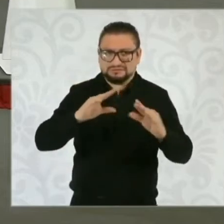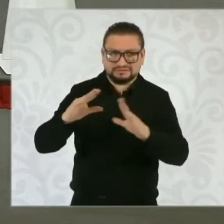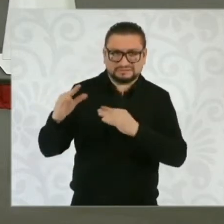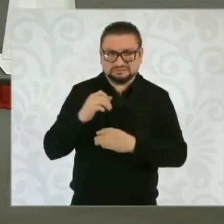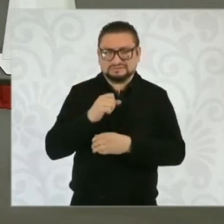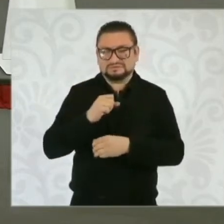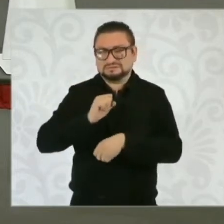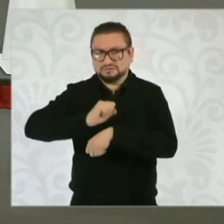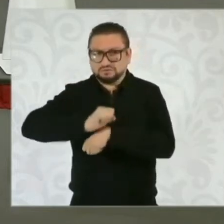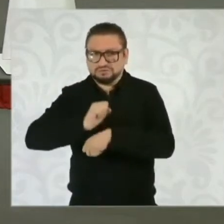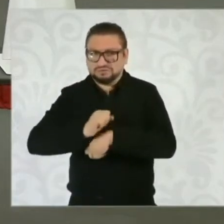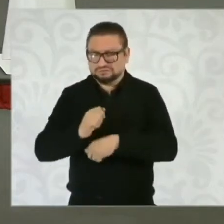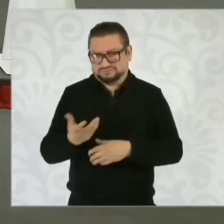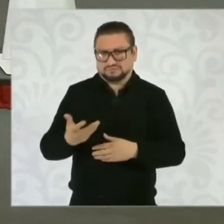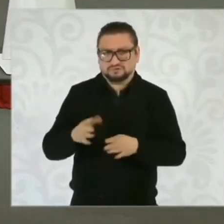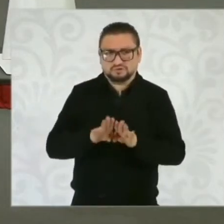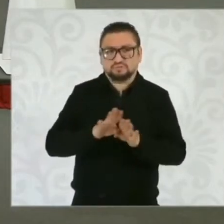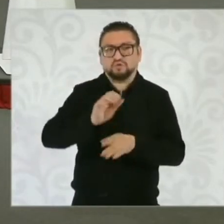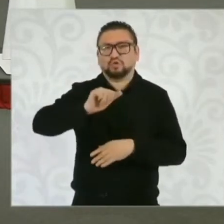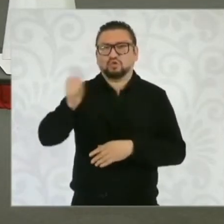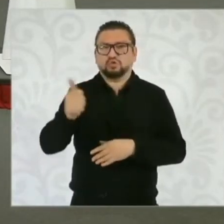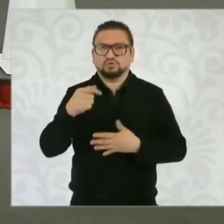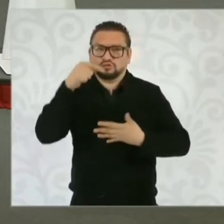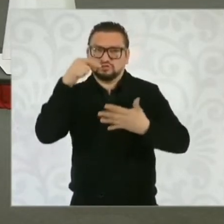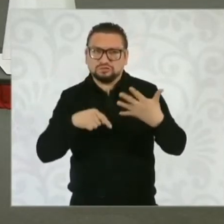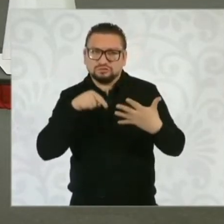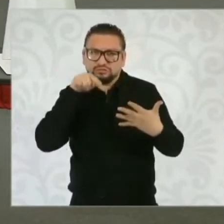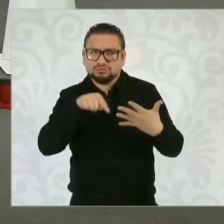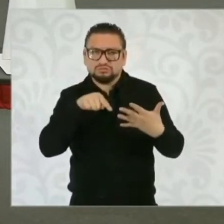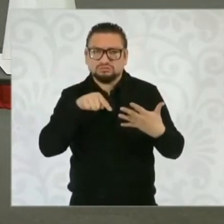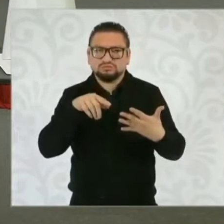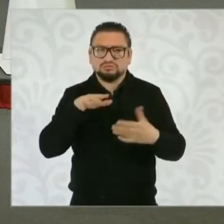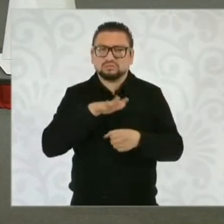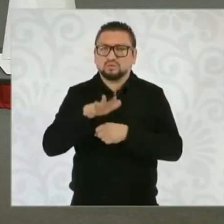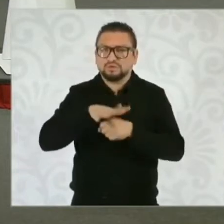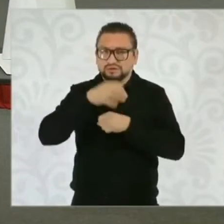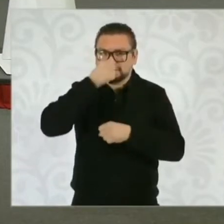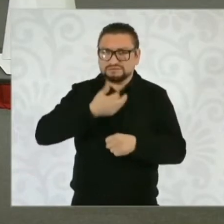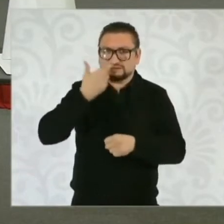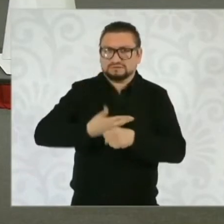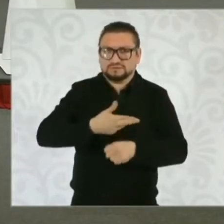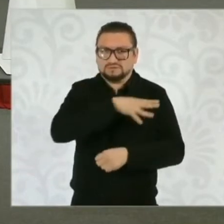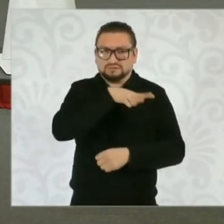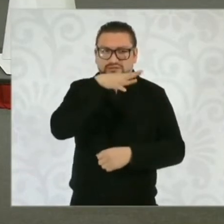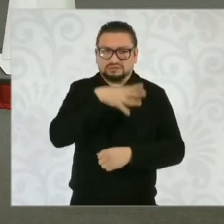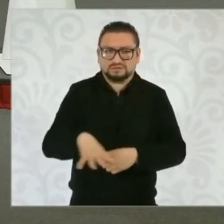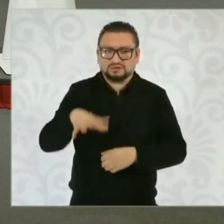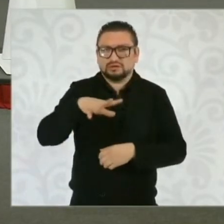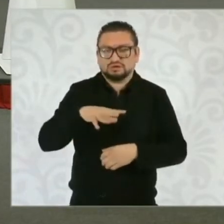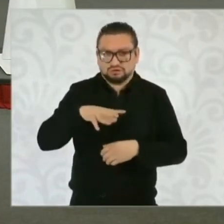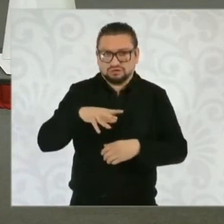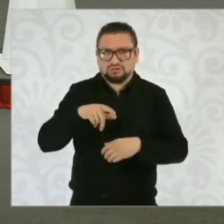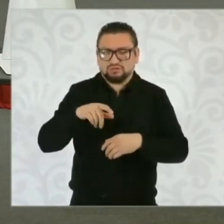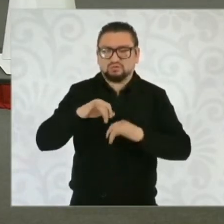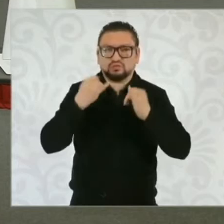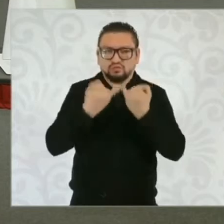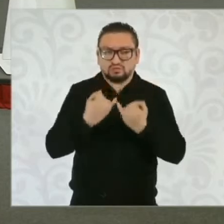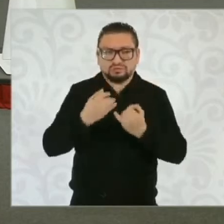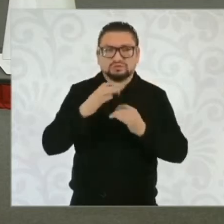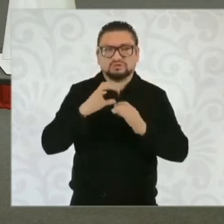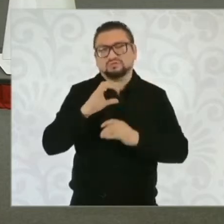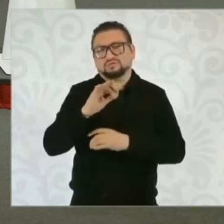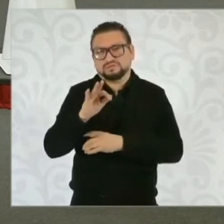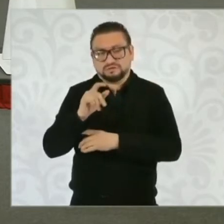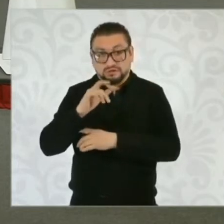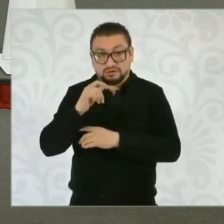de secundaria técnica. Pero acá hay otro caso. El secretario general de la Junta Federal de Conciliación y